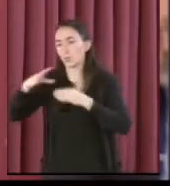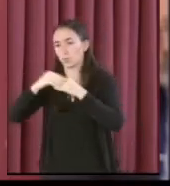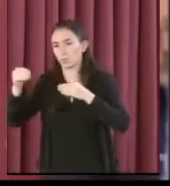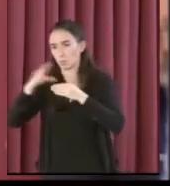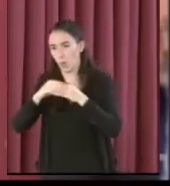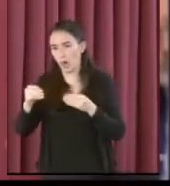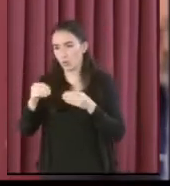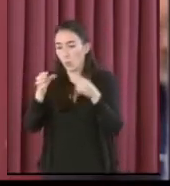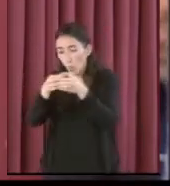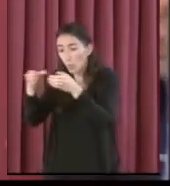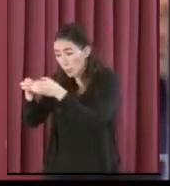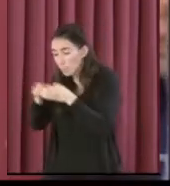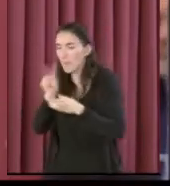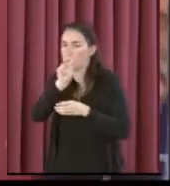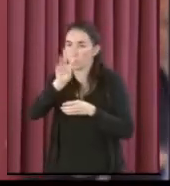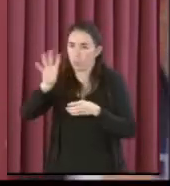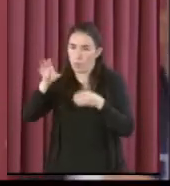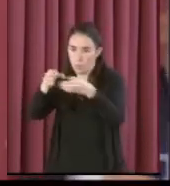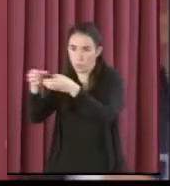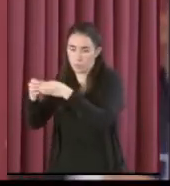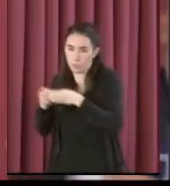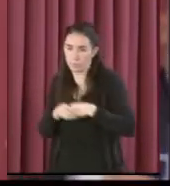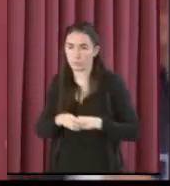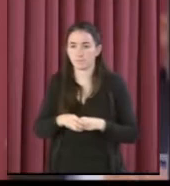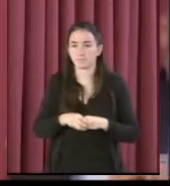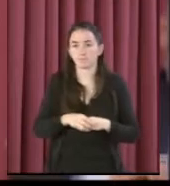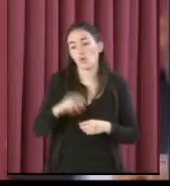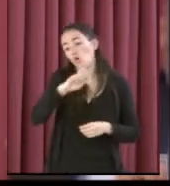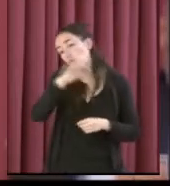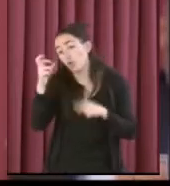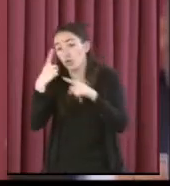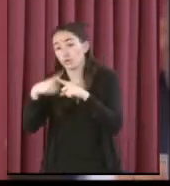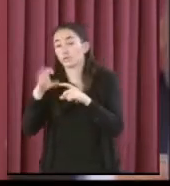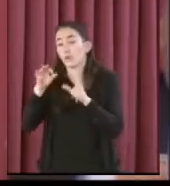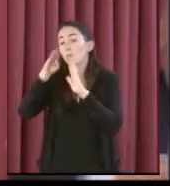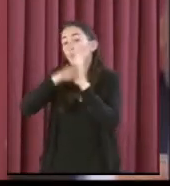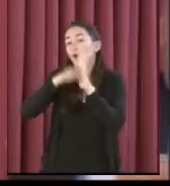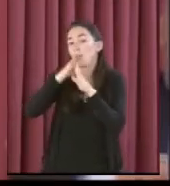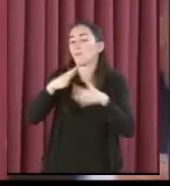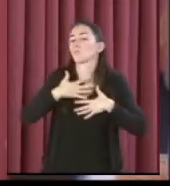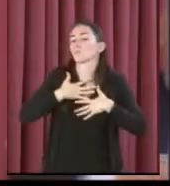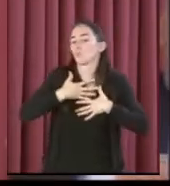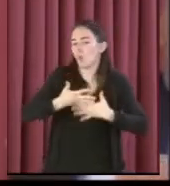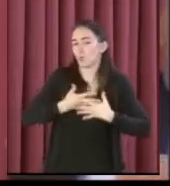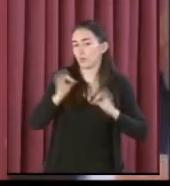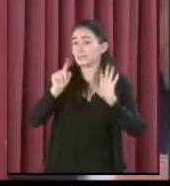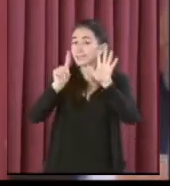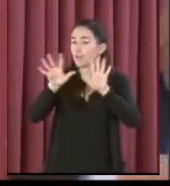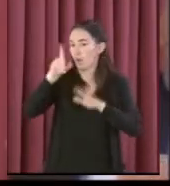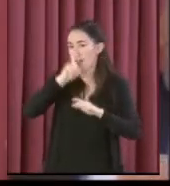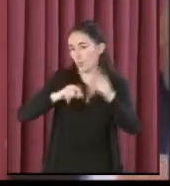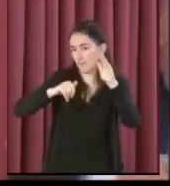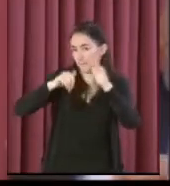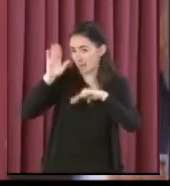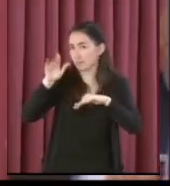24 grupos. Otra de las apuestas municipales es el programa de voluntariado para mayores de 65 años,